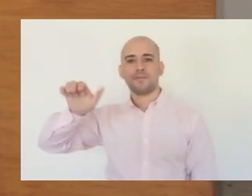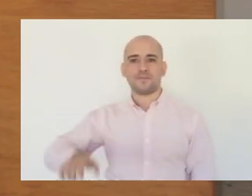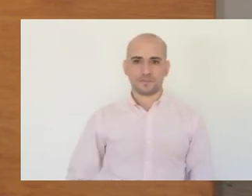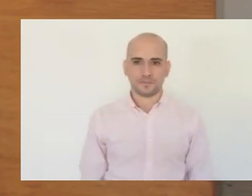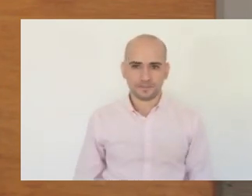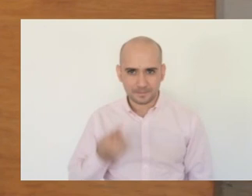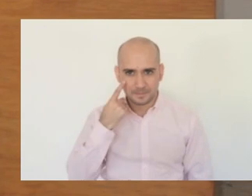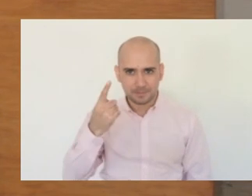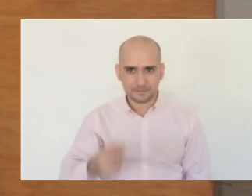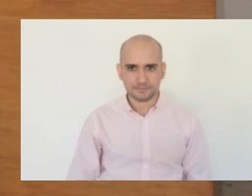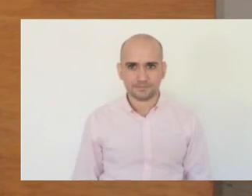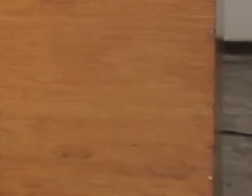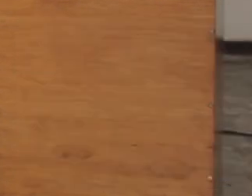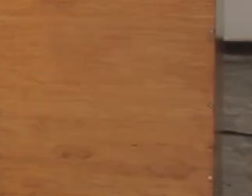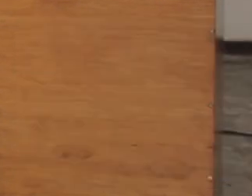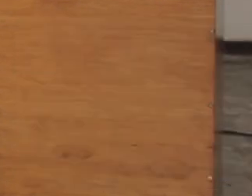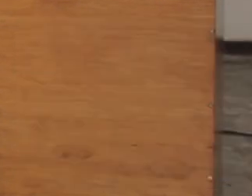Valencia.